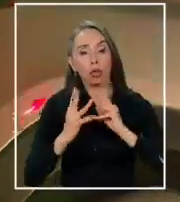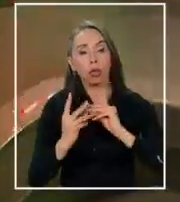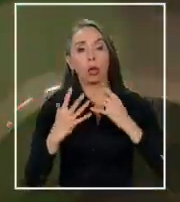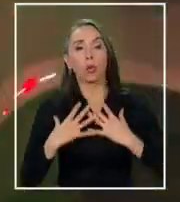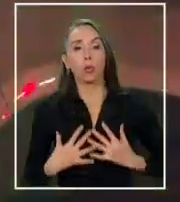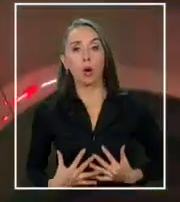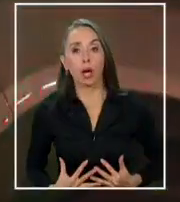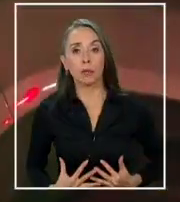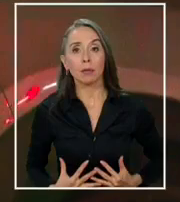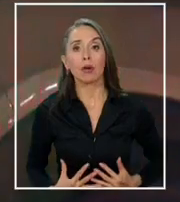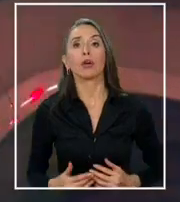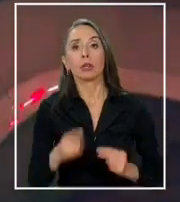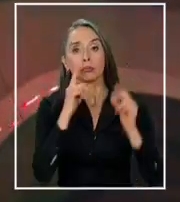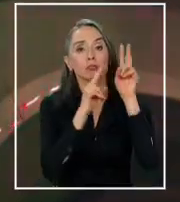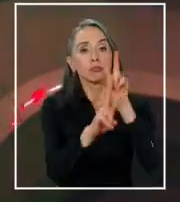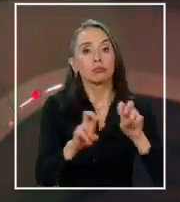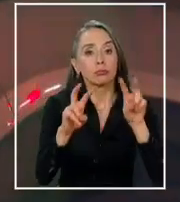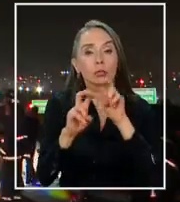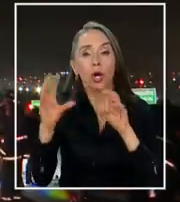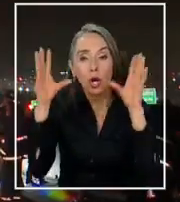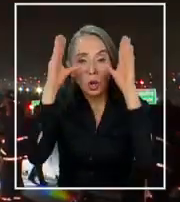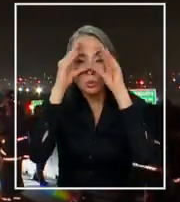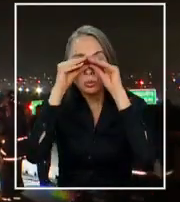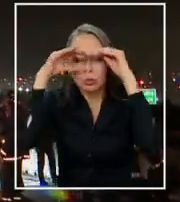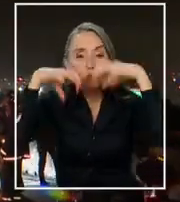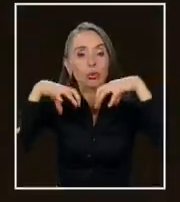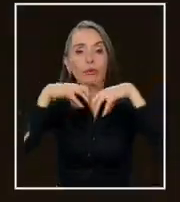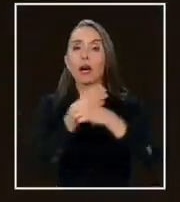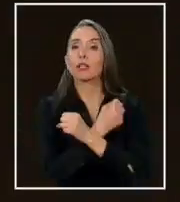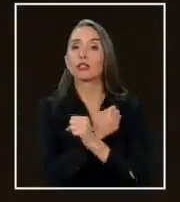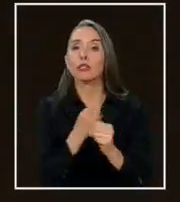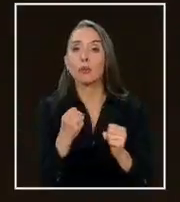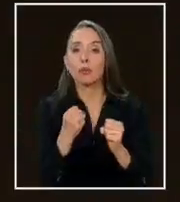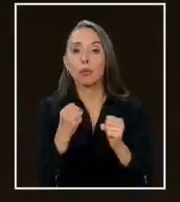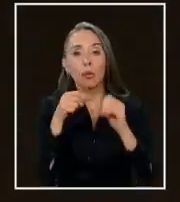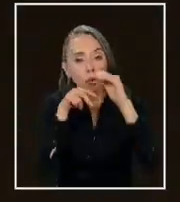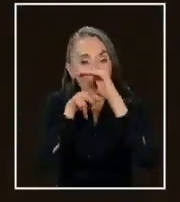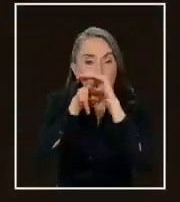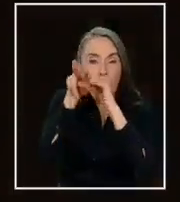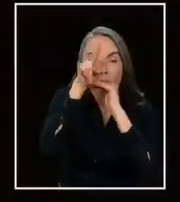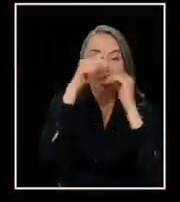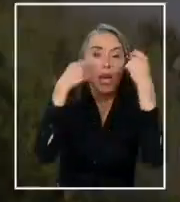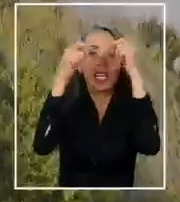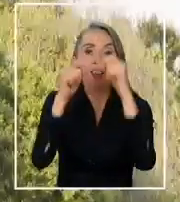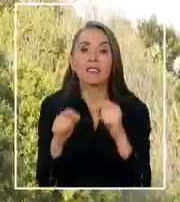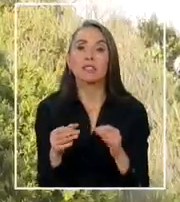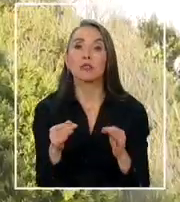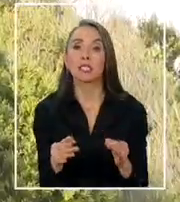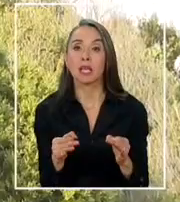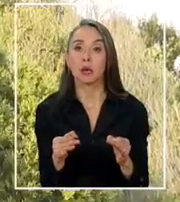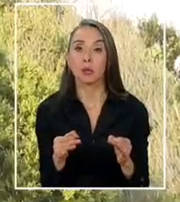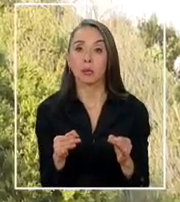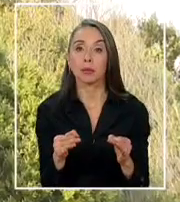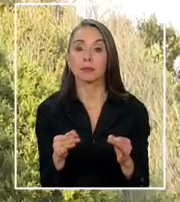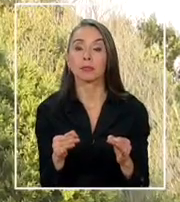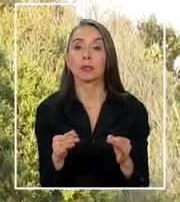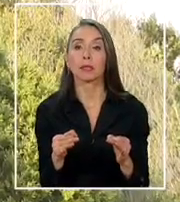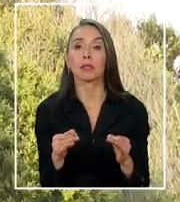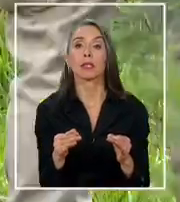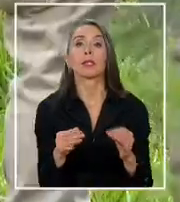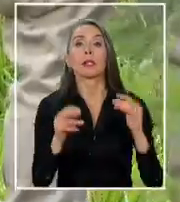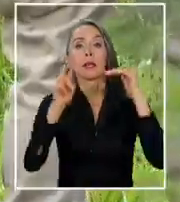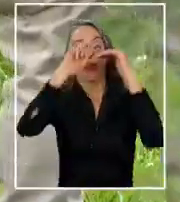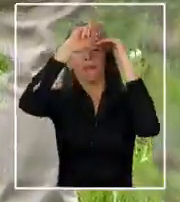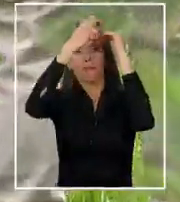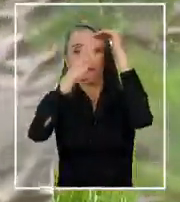bien hubo trabajo en el sector, la oscuridad y la lluvia no permitían hacer una revisión con seguridad. De ahí que el regreso fue con